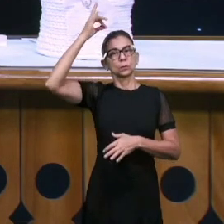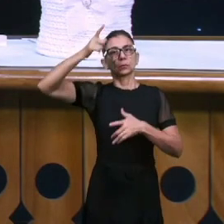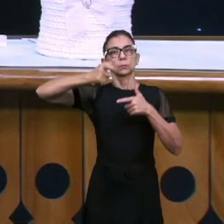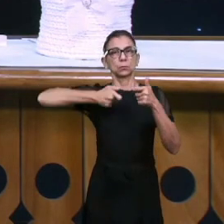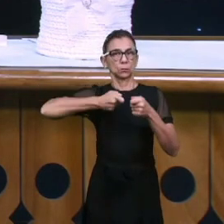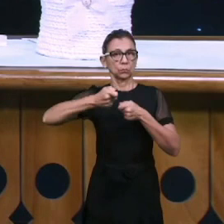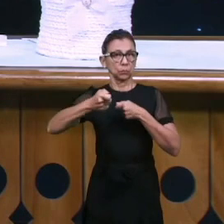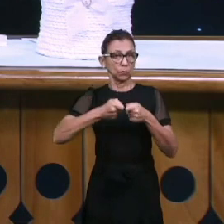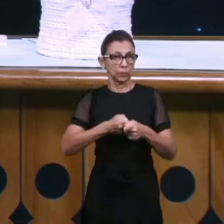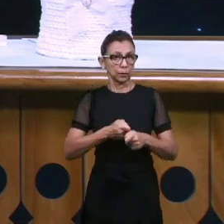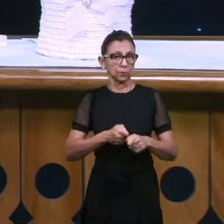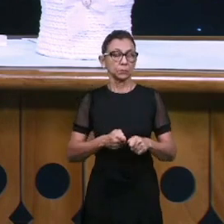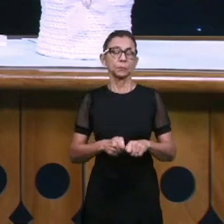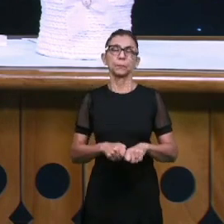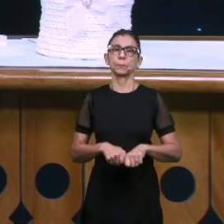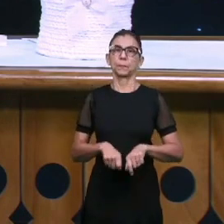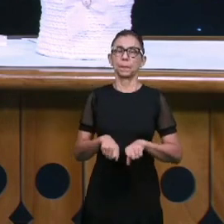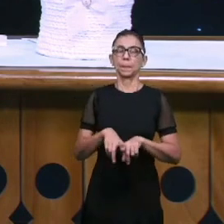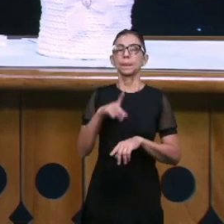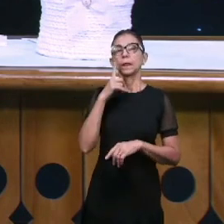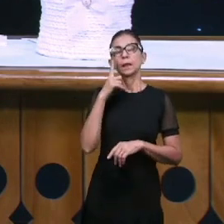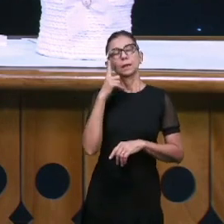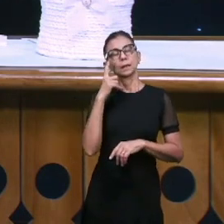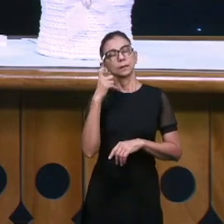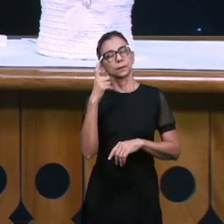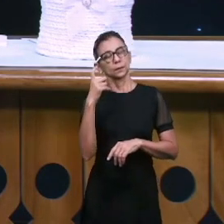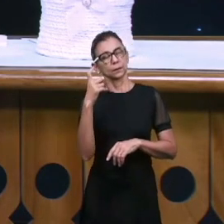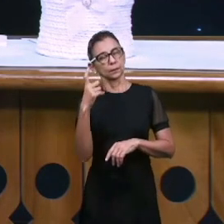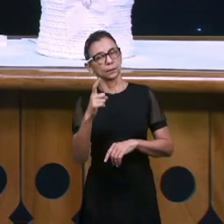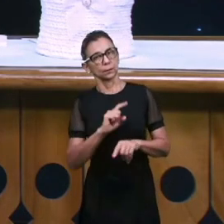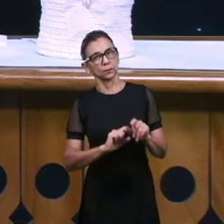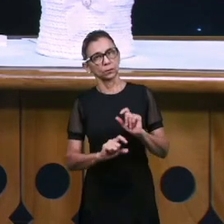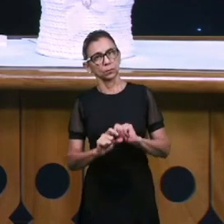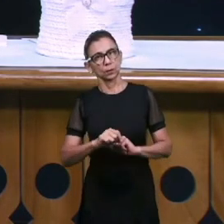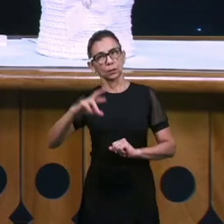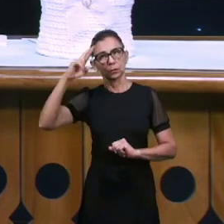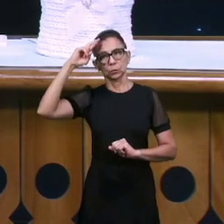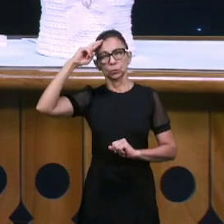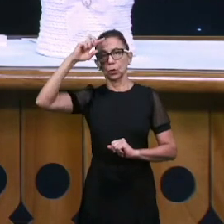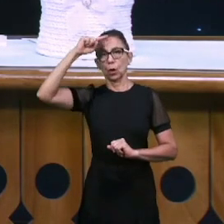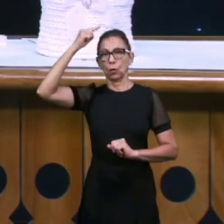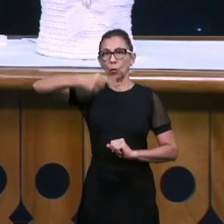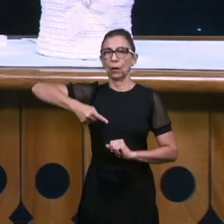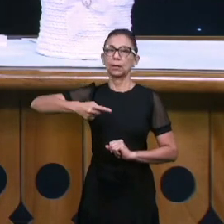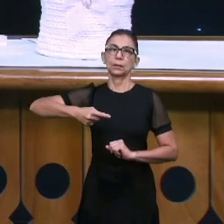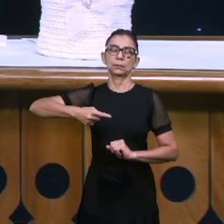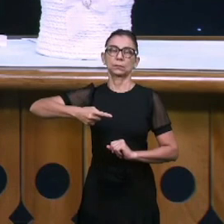Él. Vean lo interesante, es que la determinación del Señor